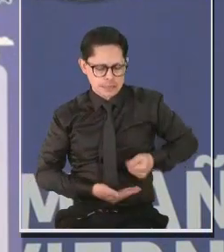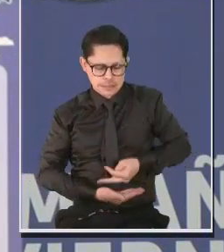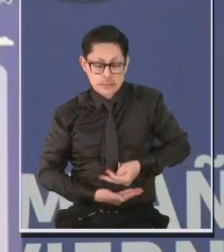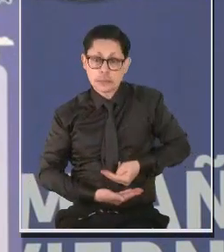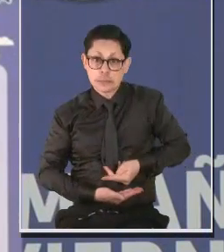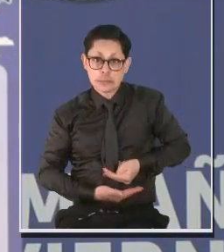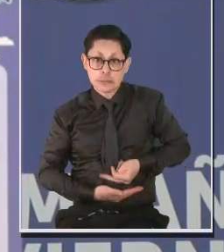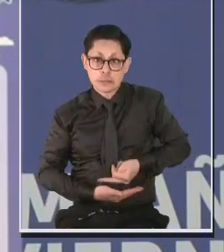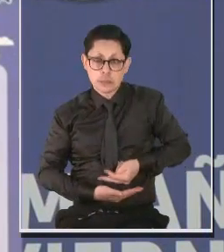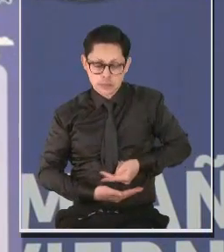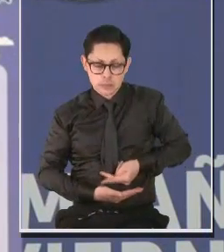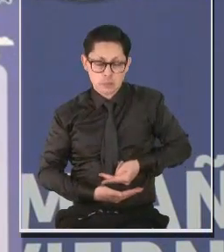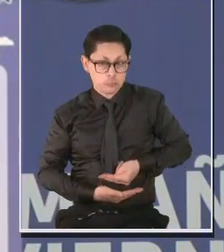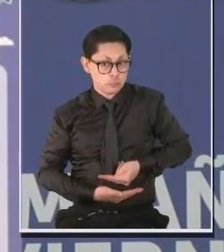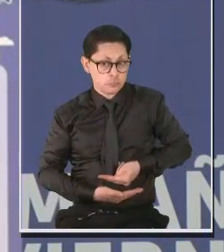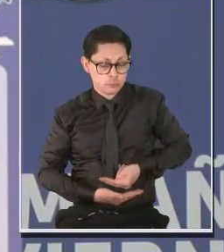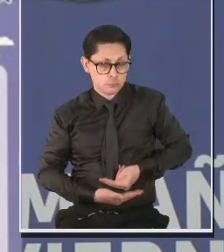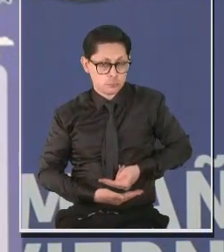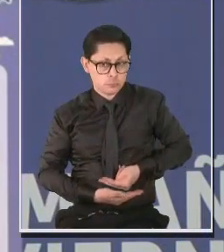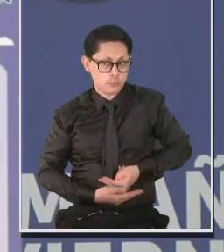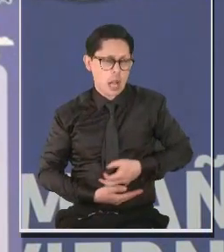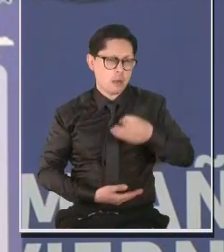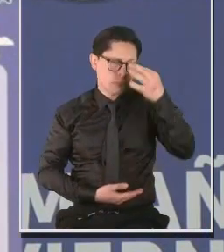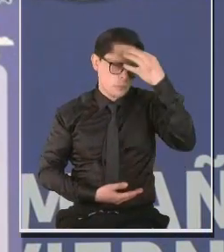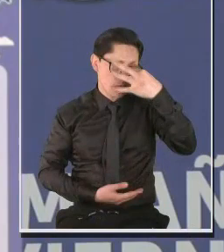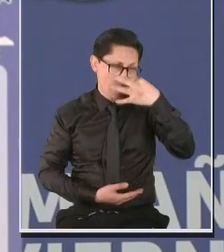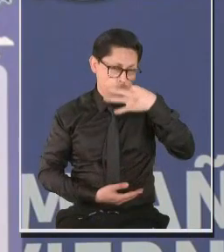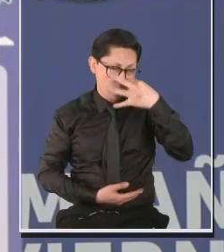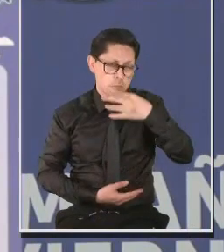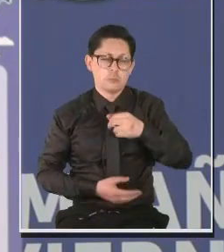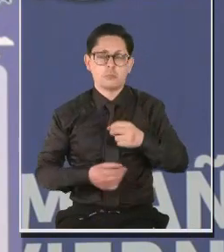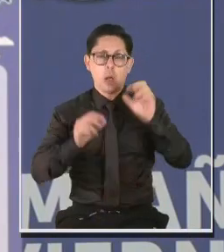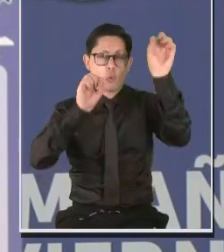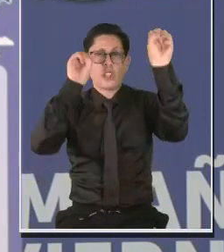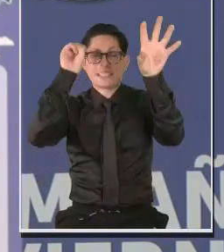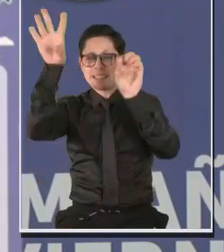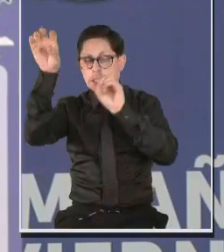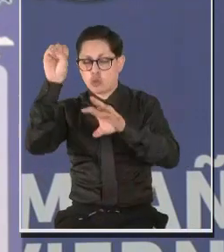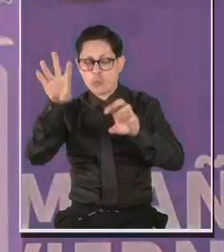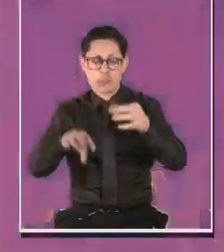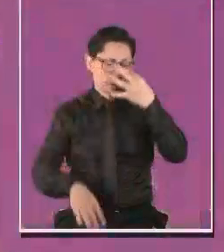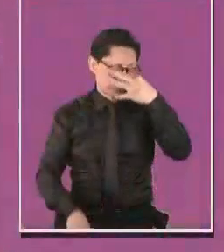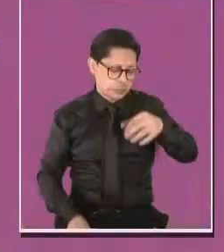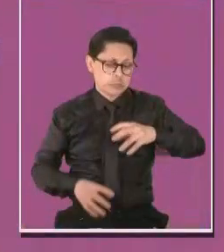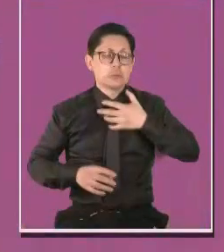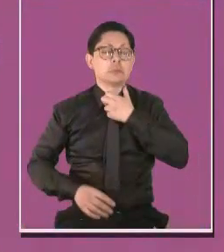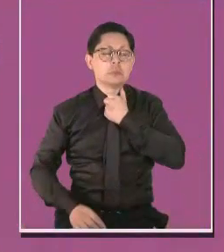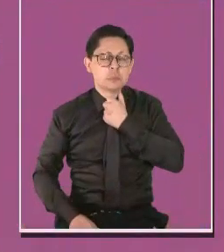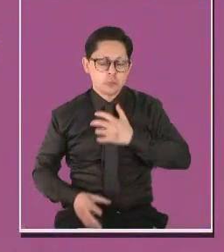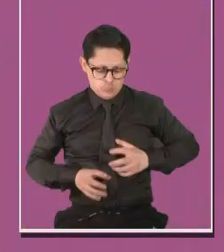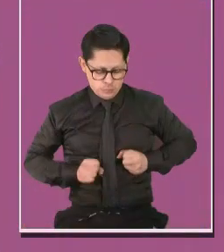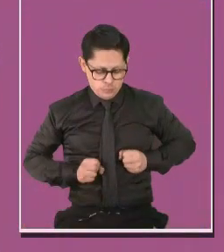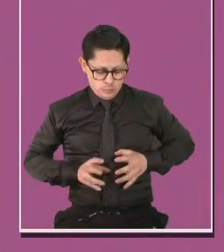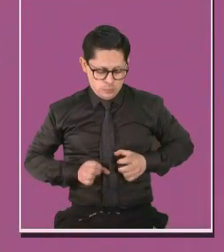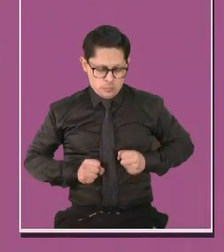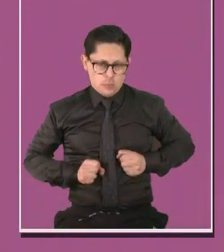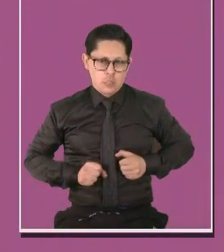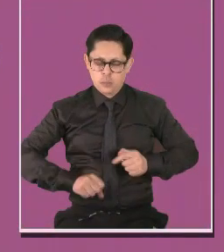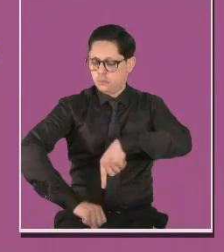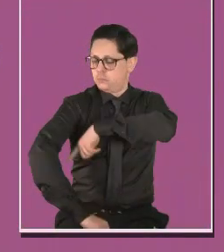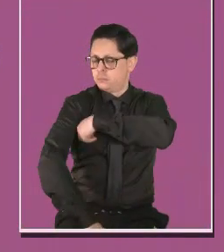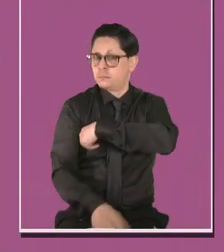importante que está con algunas síntomas respiratorios y también empiezas a tener temperatura